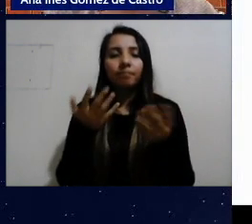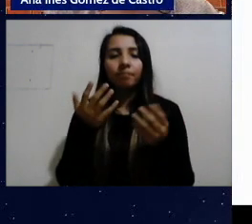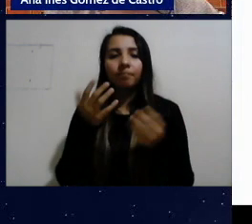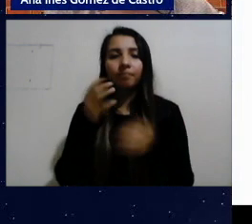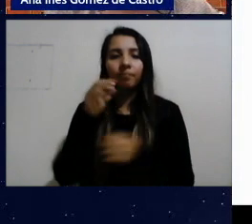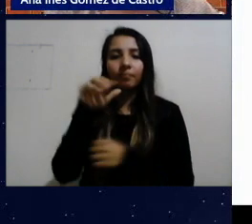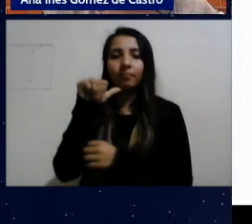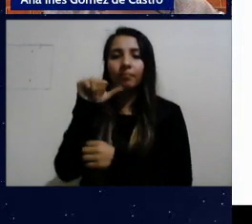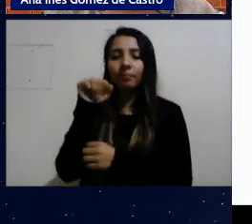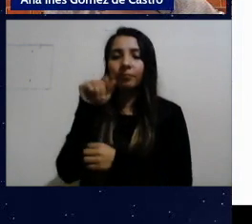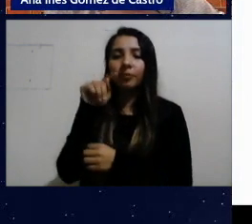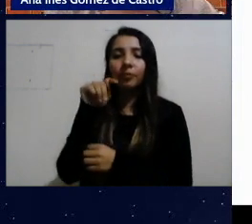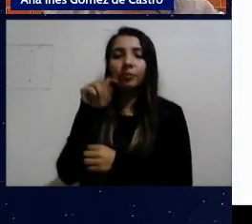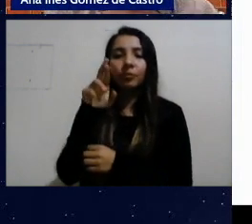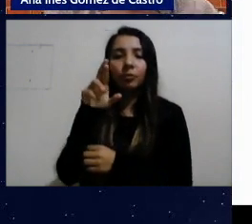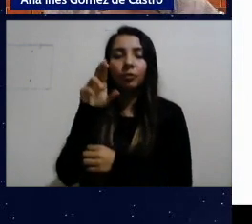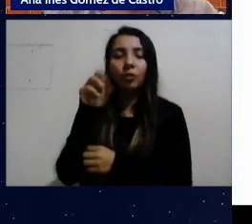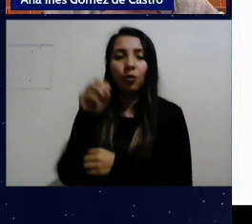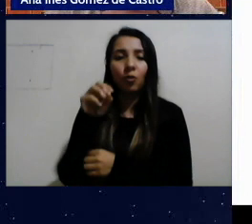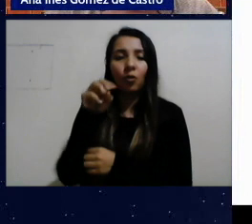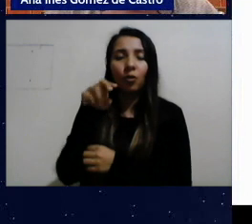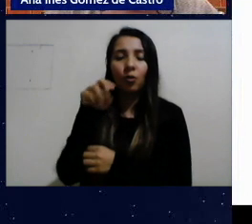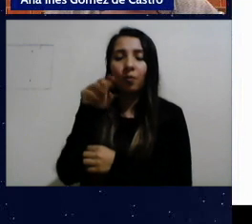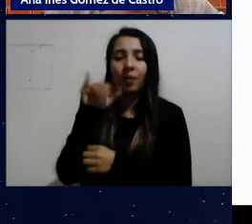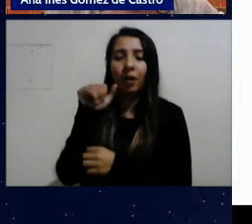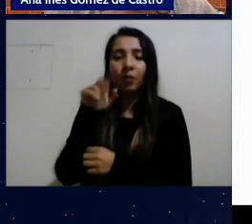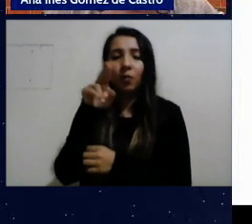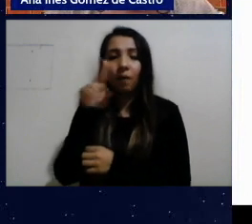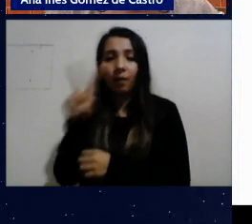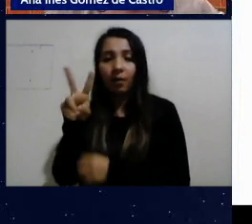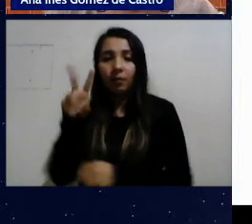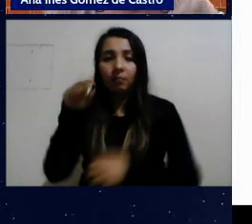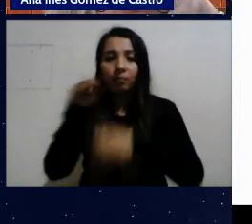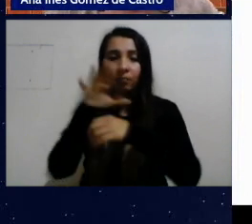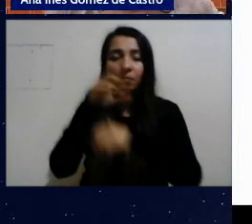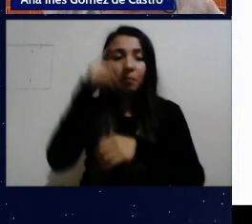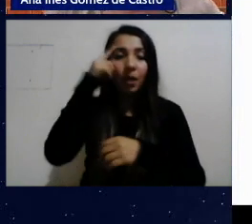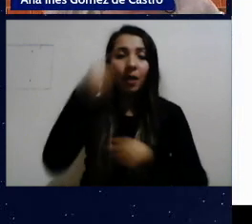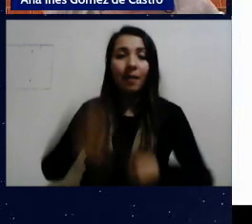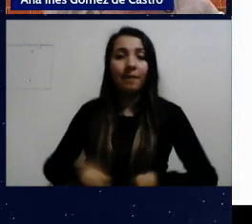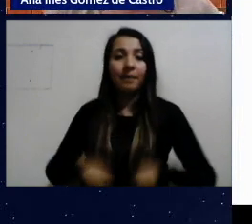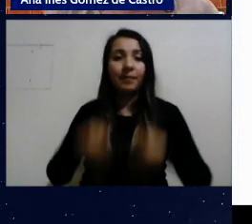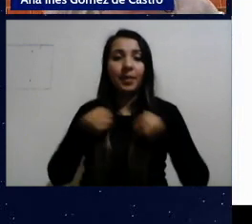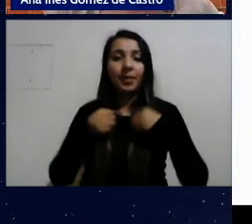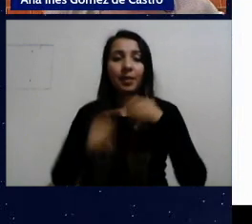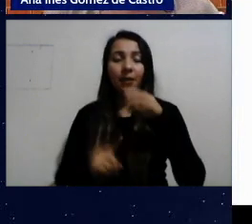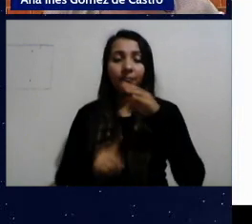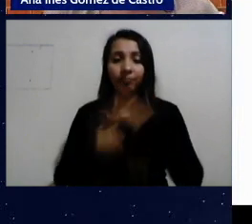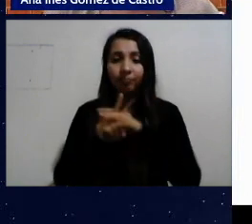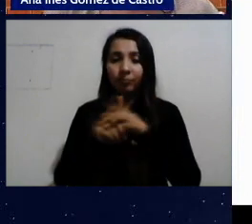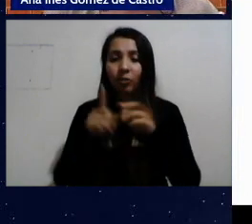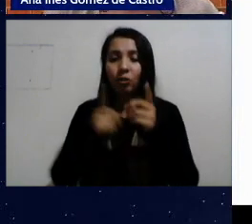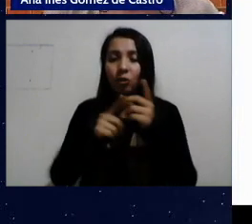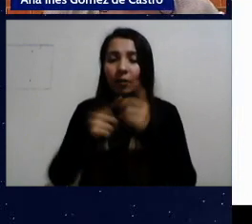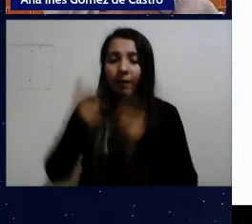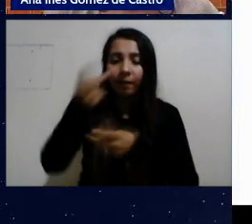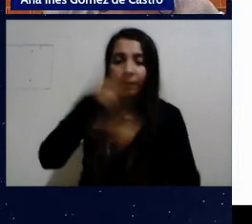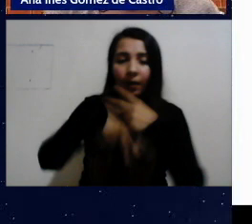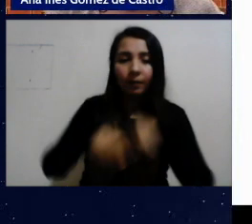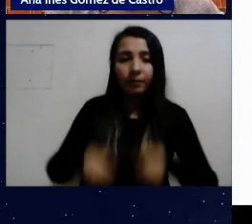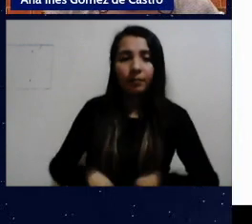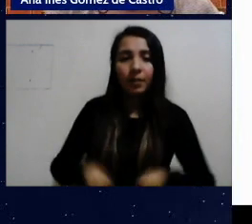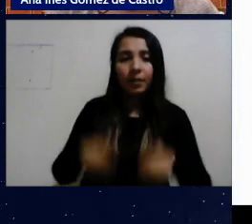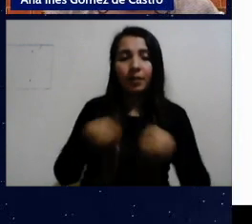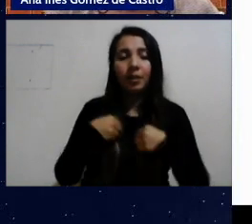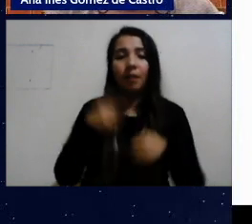contribuir la astronomía ultravioleta a la investigación sobre el origen de la vida. Y para ello, pues vamos a